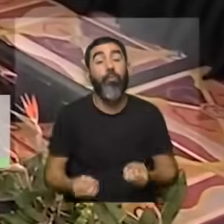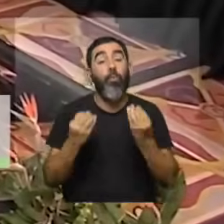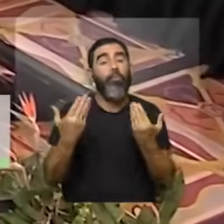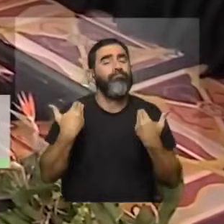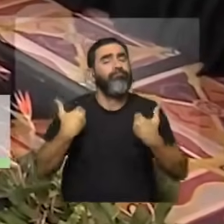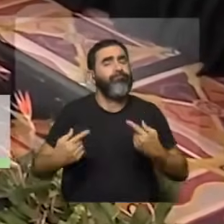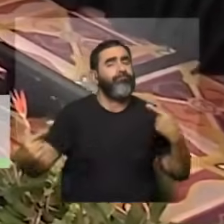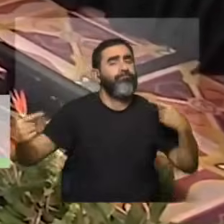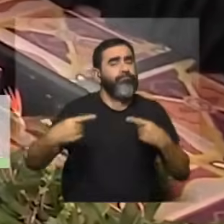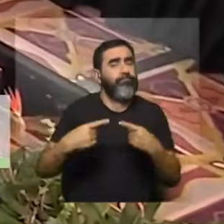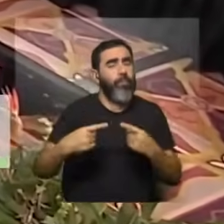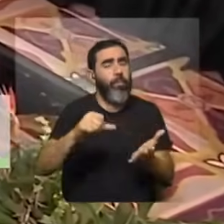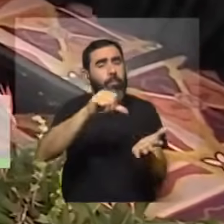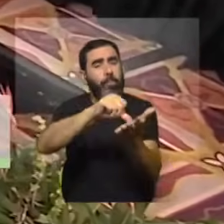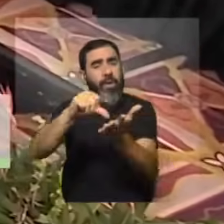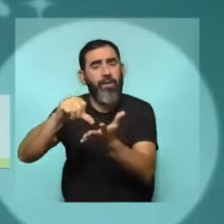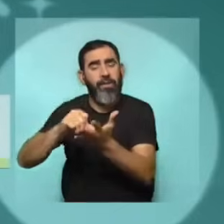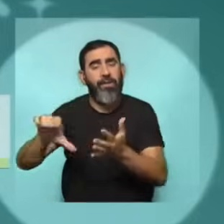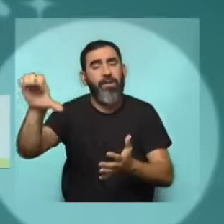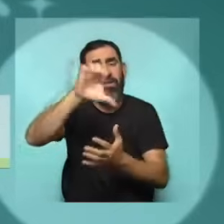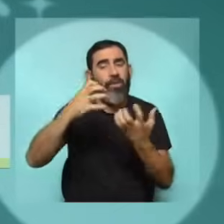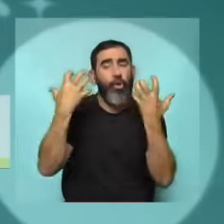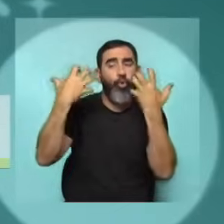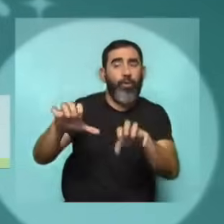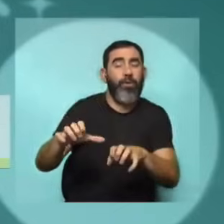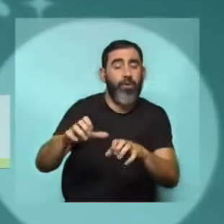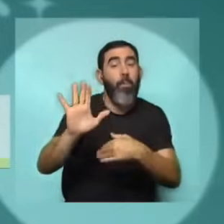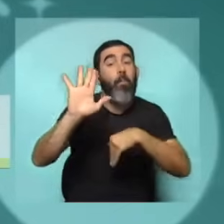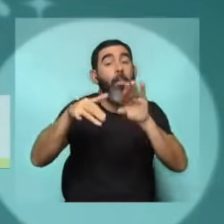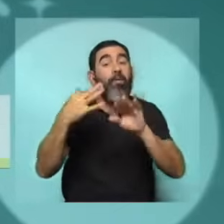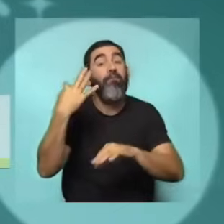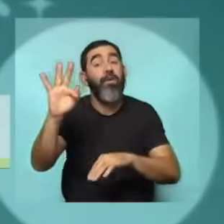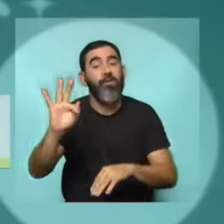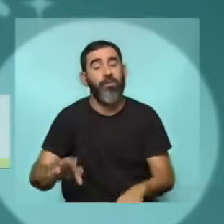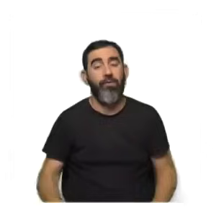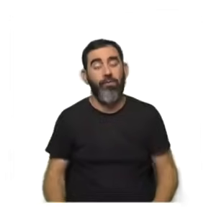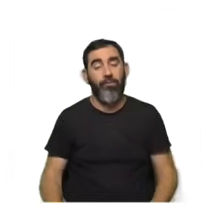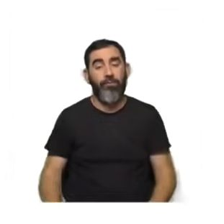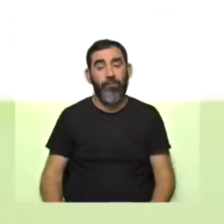postura contraria de varios países europeos, en particular de Francia.